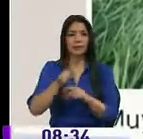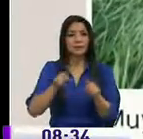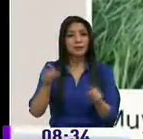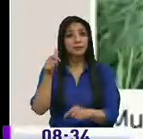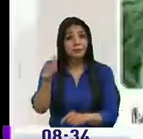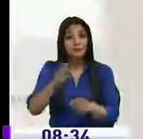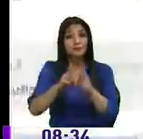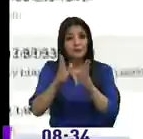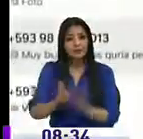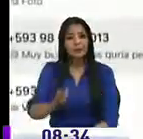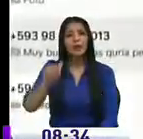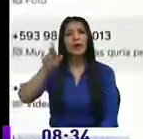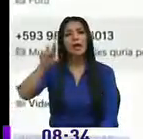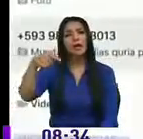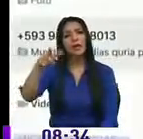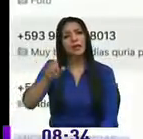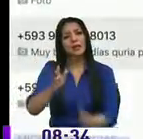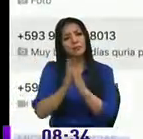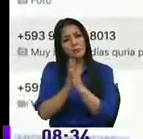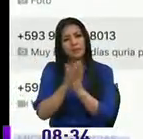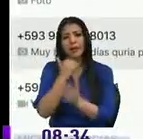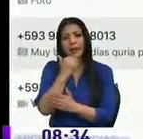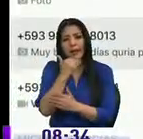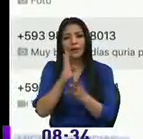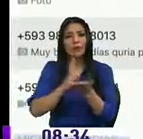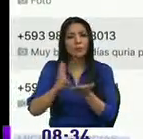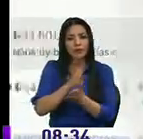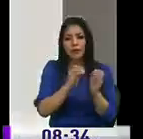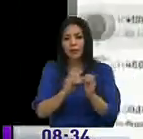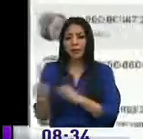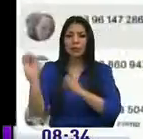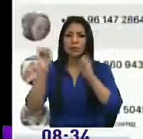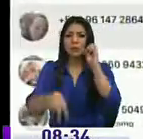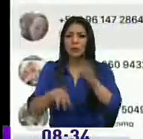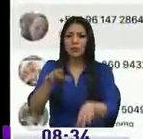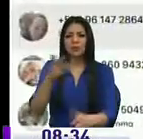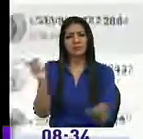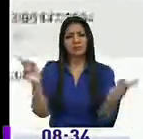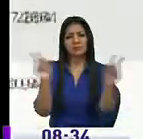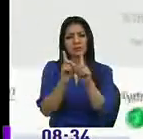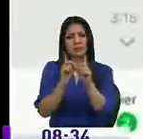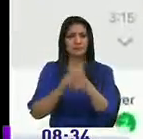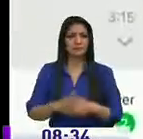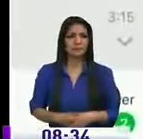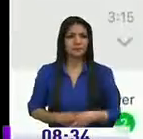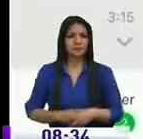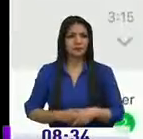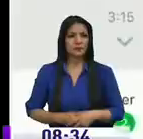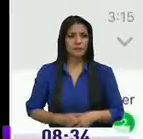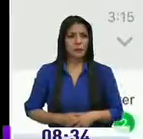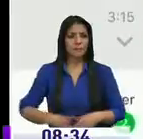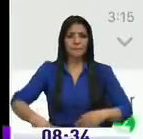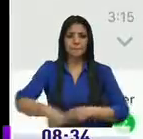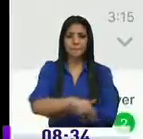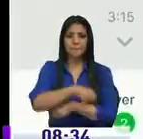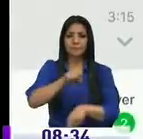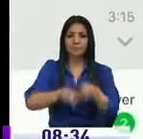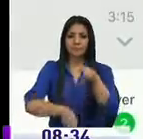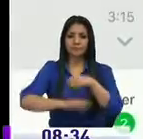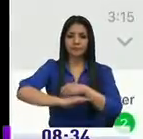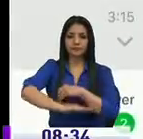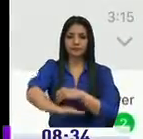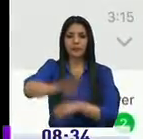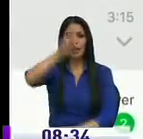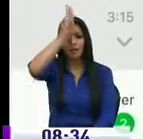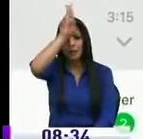vecinos en Argelia, por Dios, hagamos algo como barrio y no ensuciemos tanto, ¿ah? Es increíble. Calle en mal estado, Ciudad de